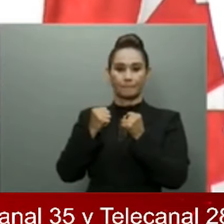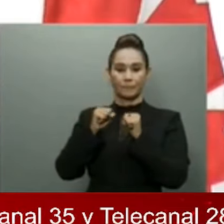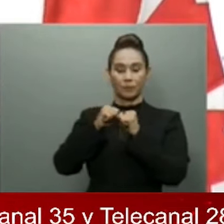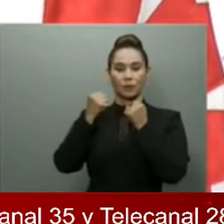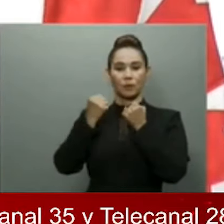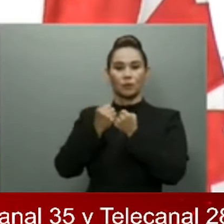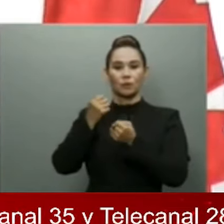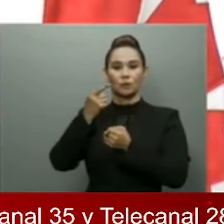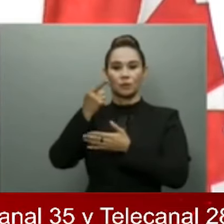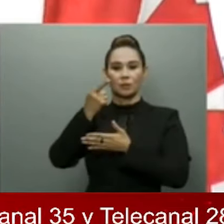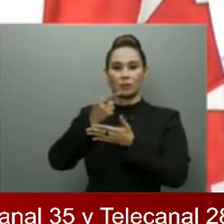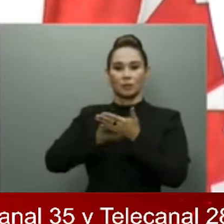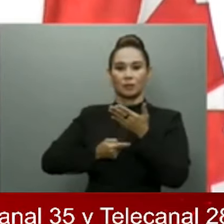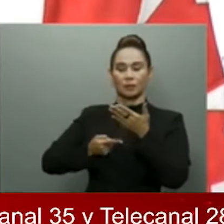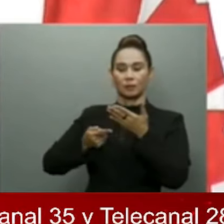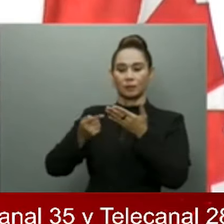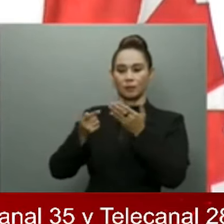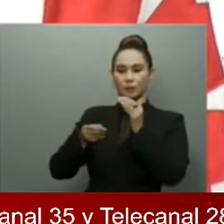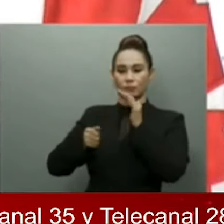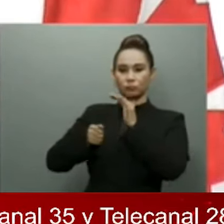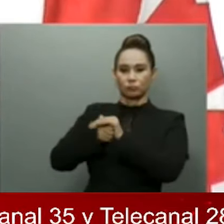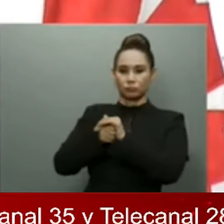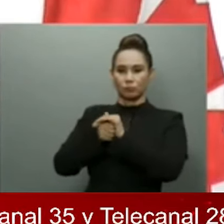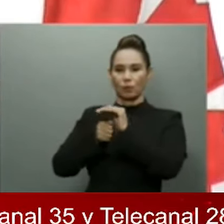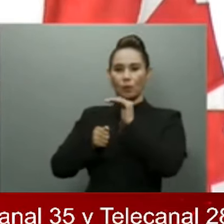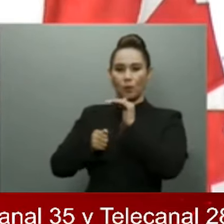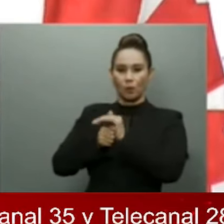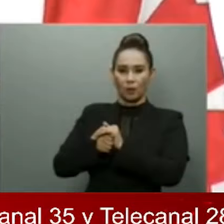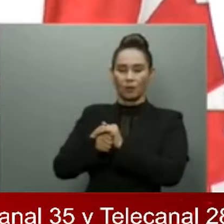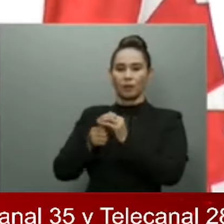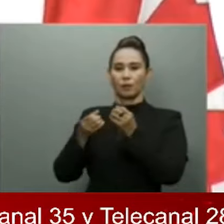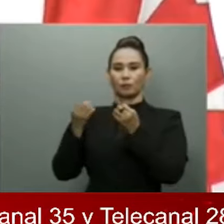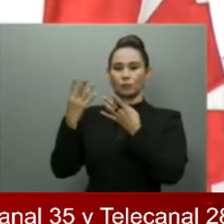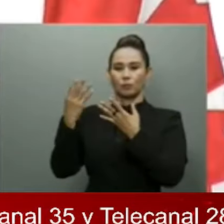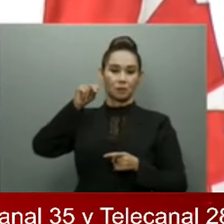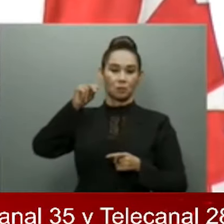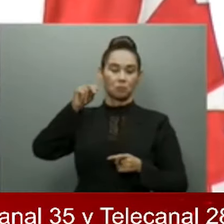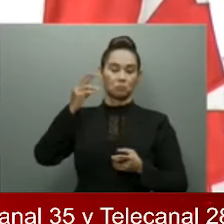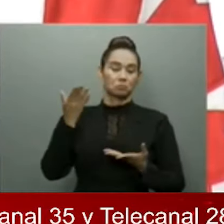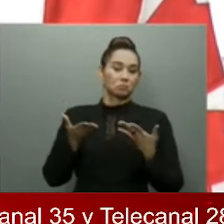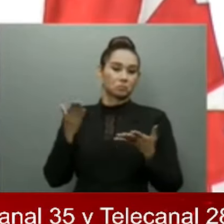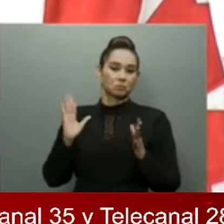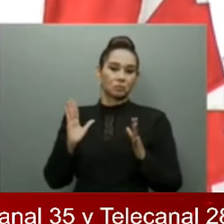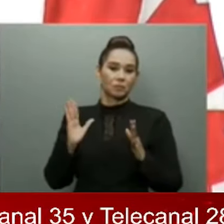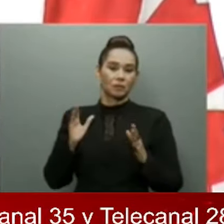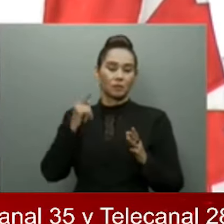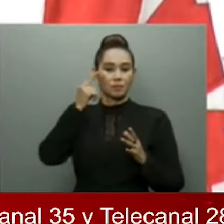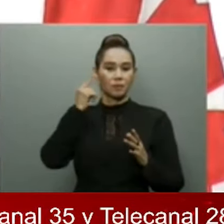se venía acumulando muchas acciones negativas.